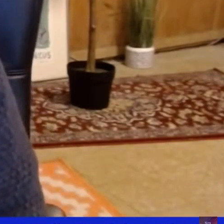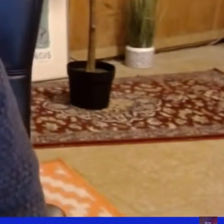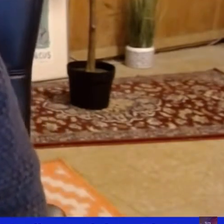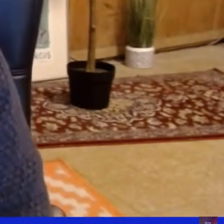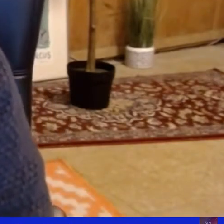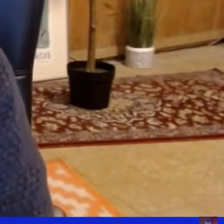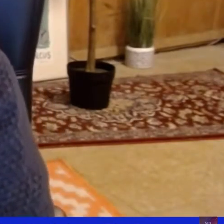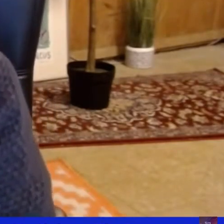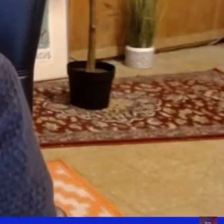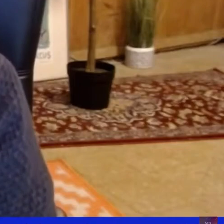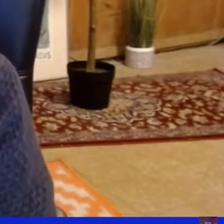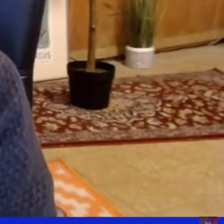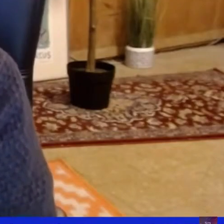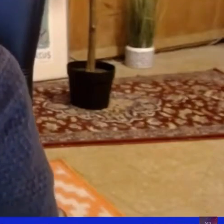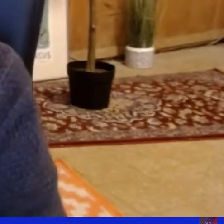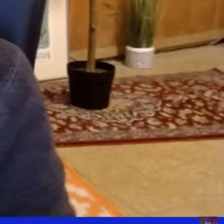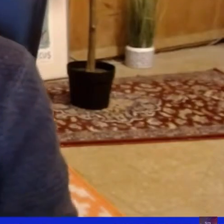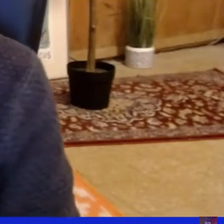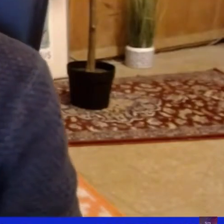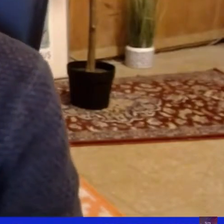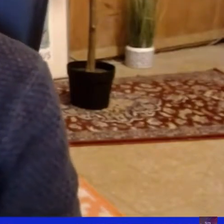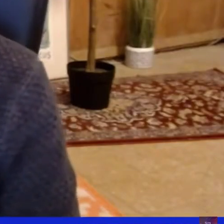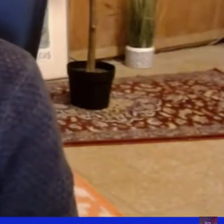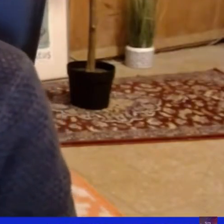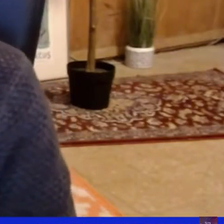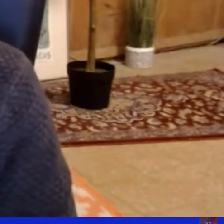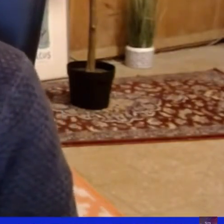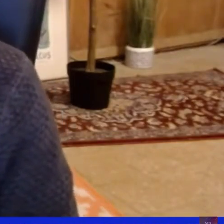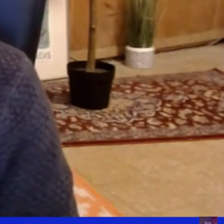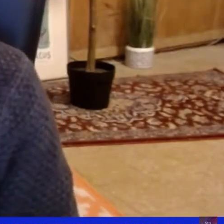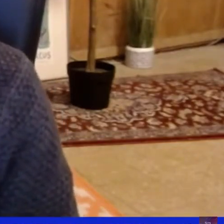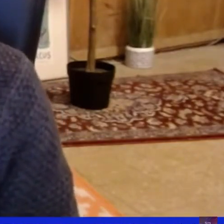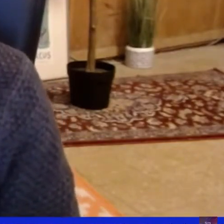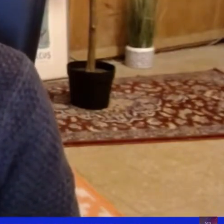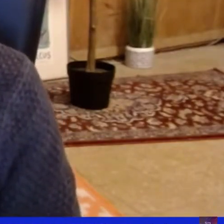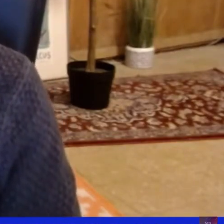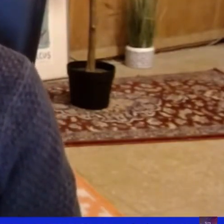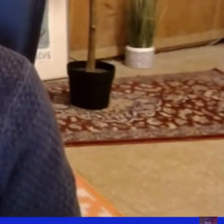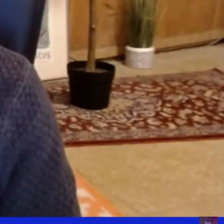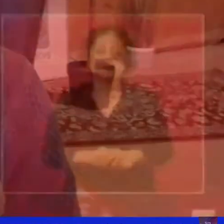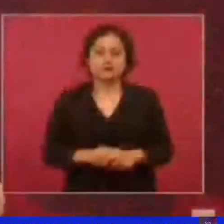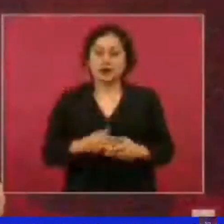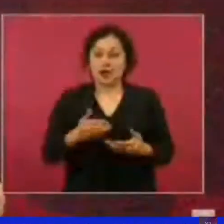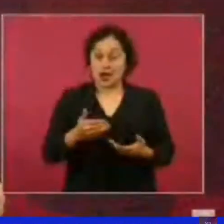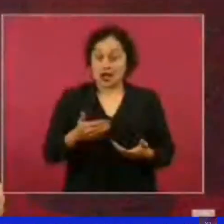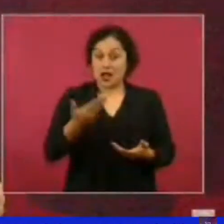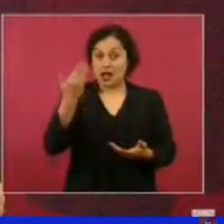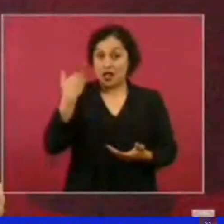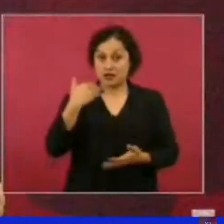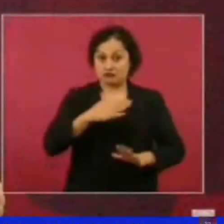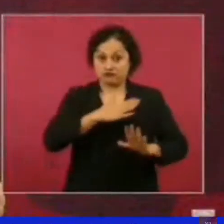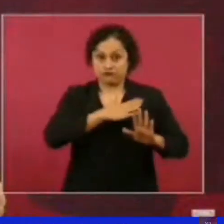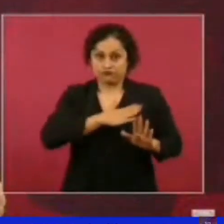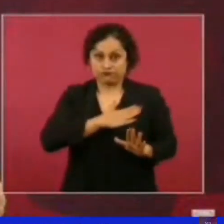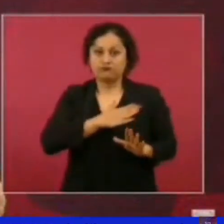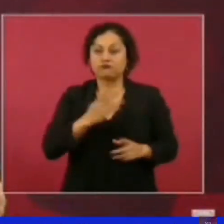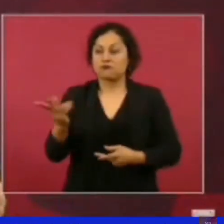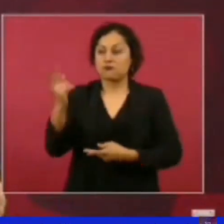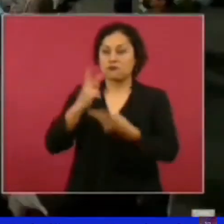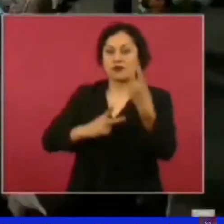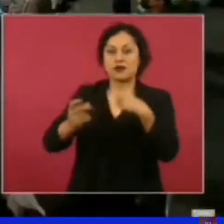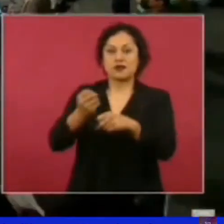de cambio es el pueblo, no esos burócratas que han estado al servicio de la oligarquía y no de la democracia. Y es que ese es uno de